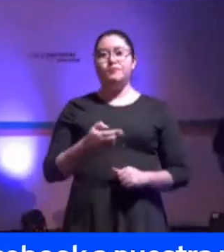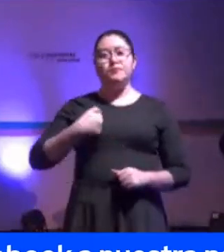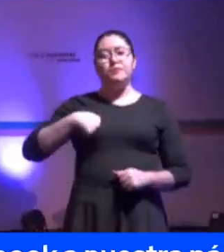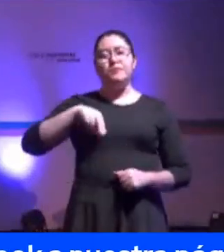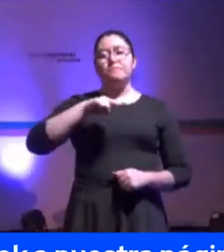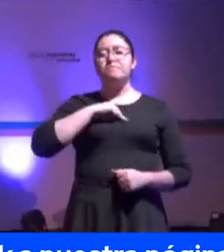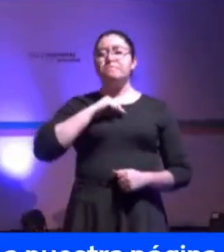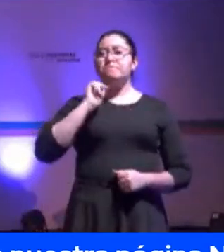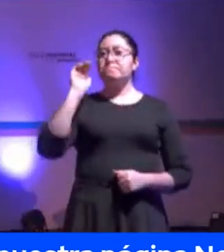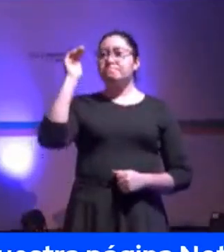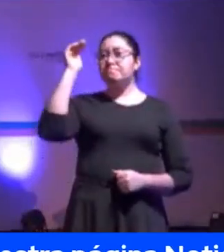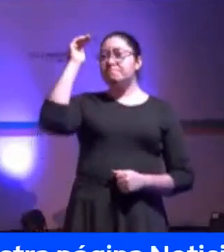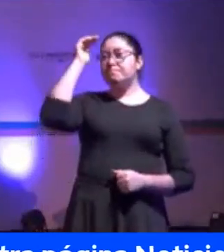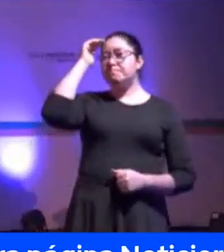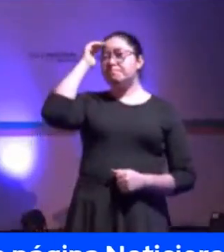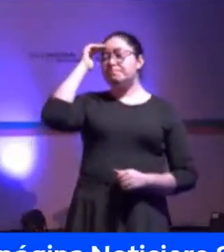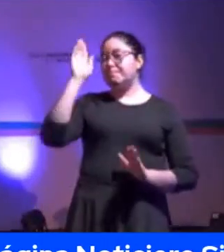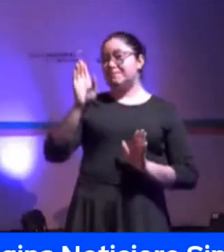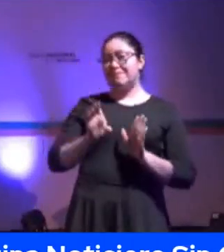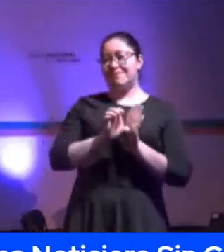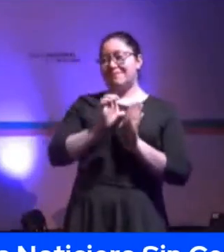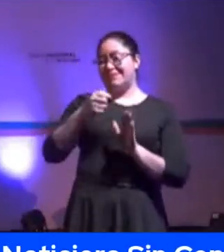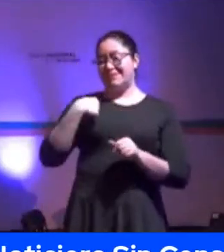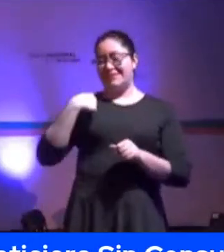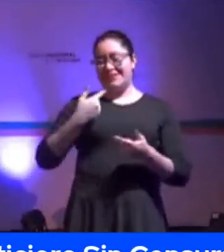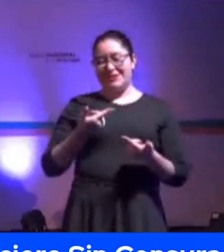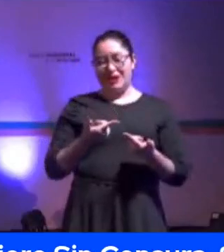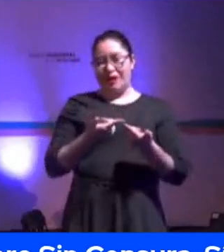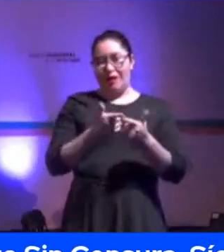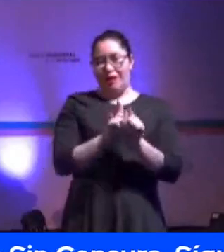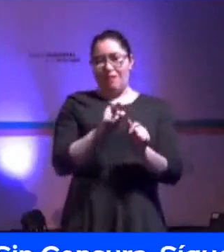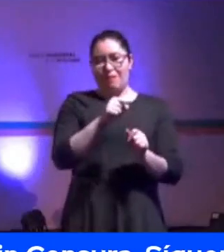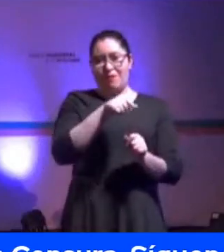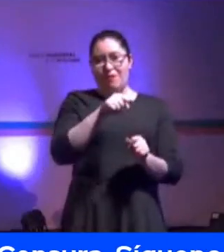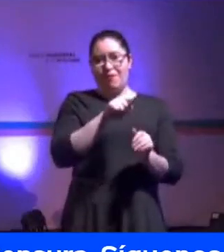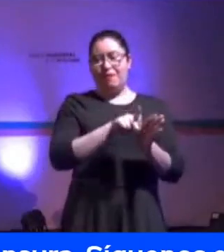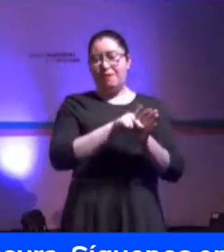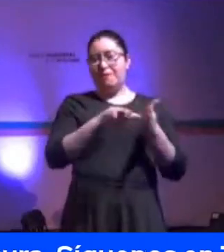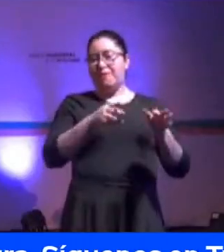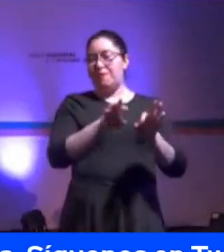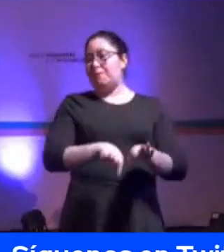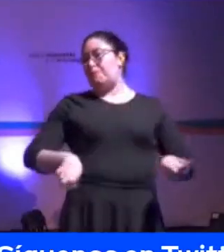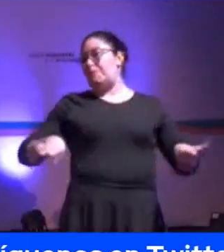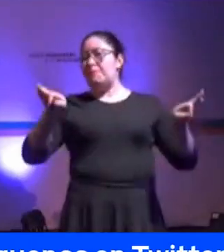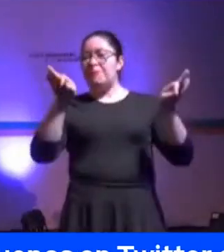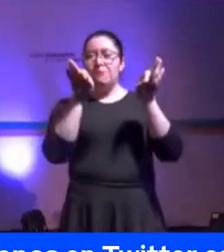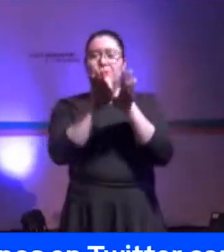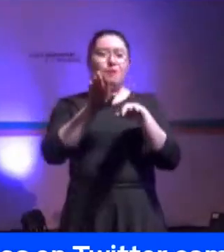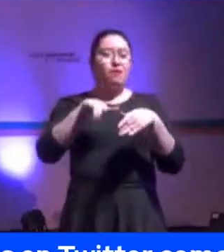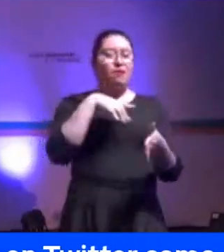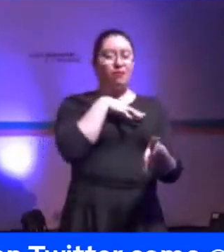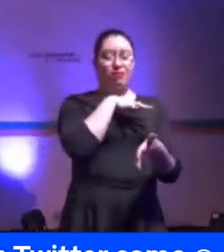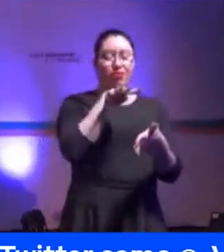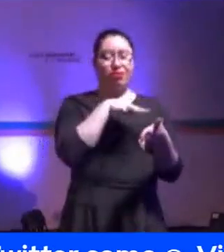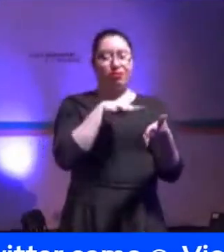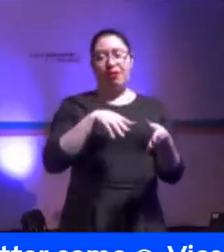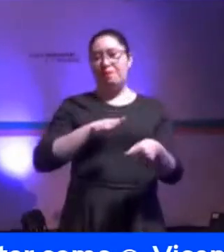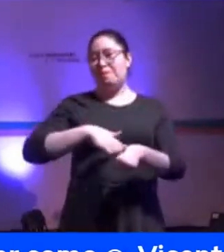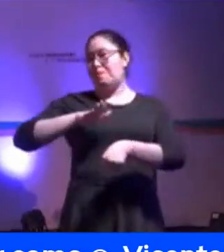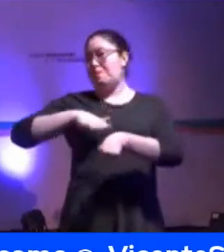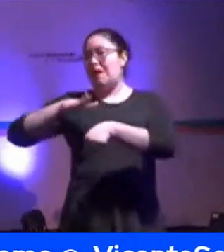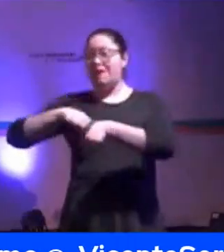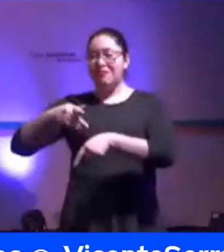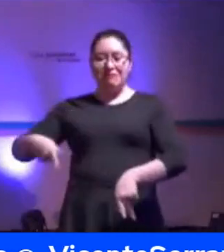Pensemos que soy dueño del periódico más importante de México, el más leído y el que más se